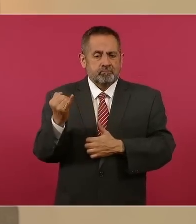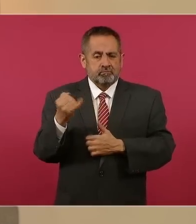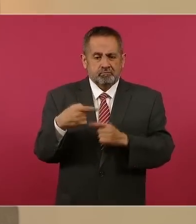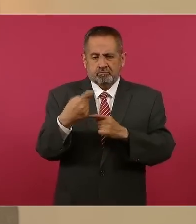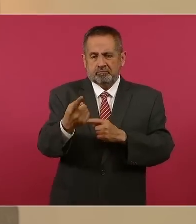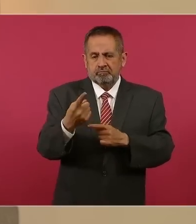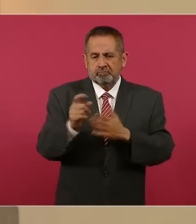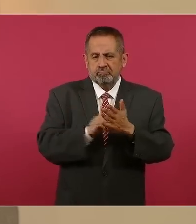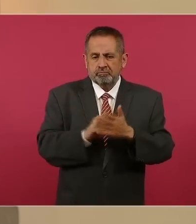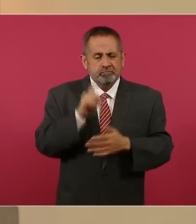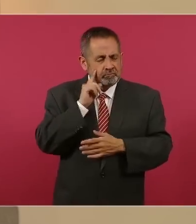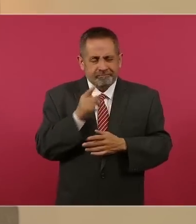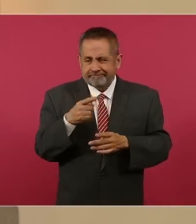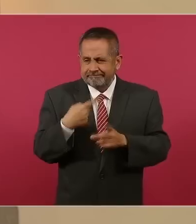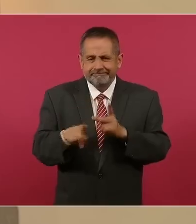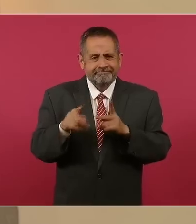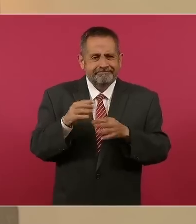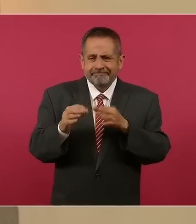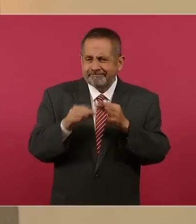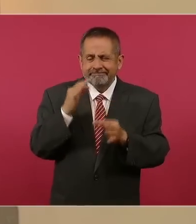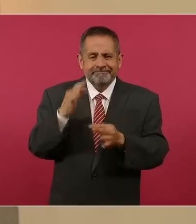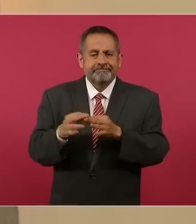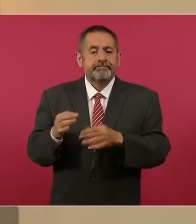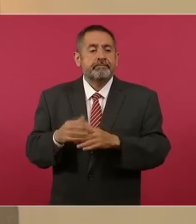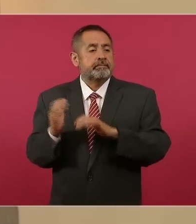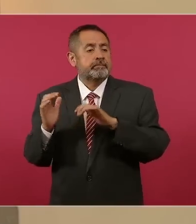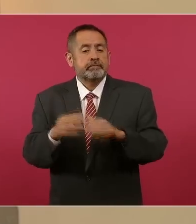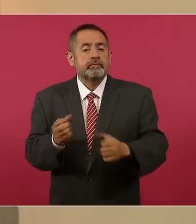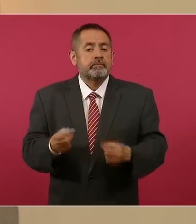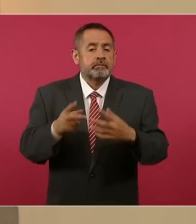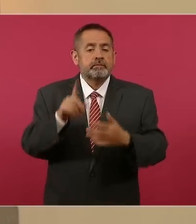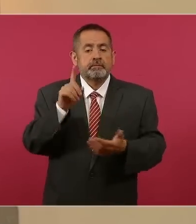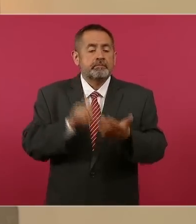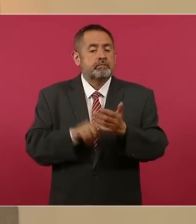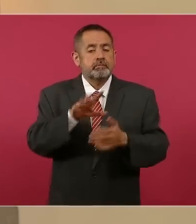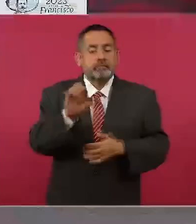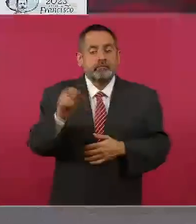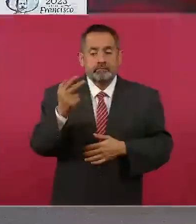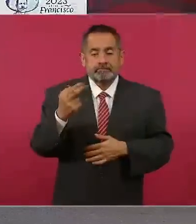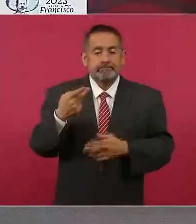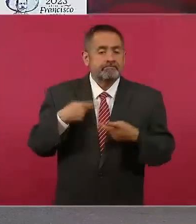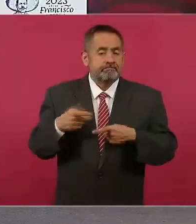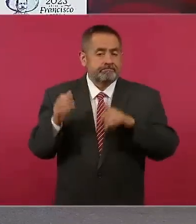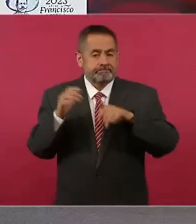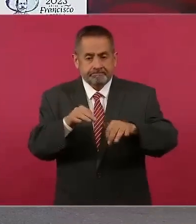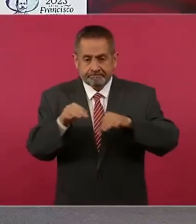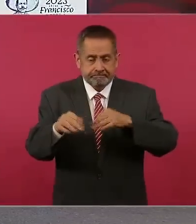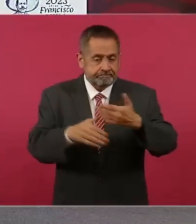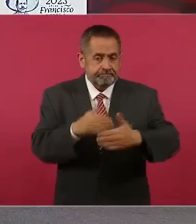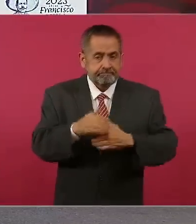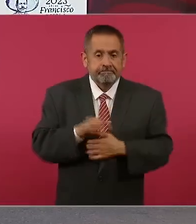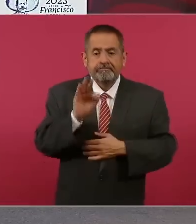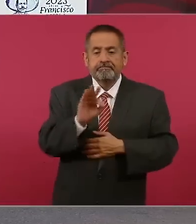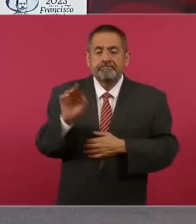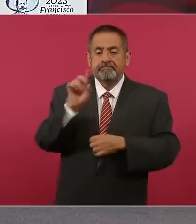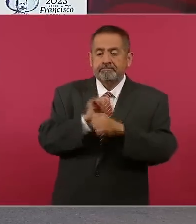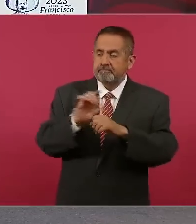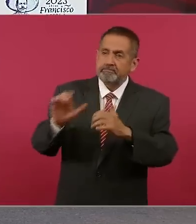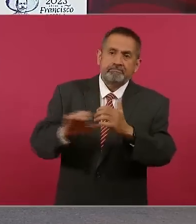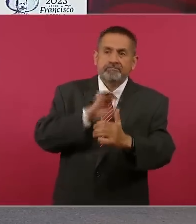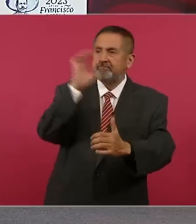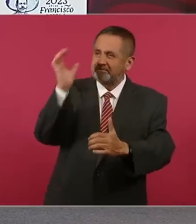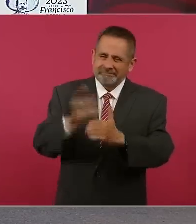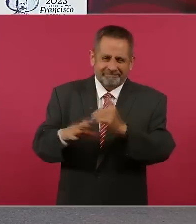próximo mes, a partir de mañana. Los empleos generados son 1,525 empleos y la fecha estimada de conclusión de